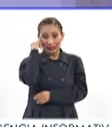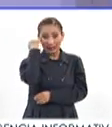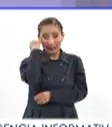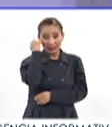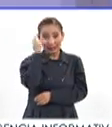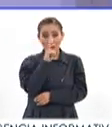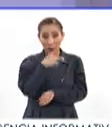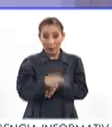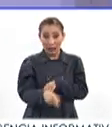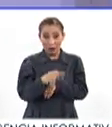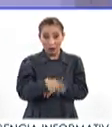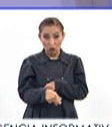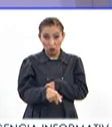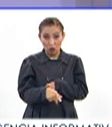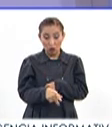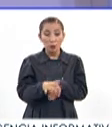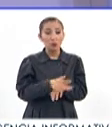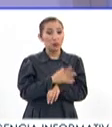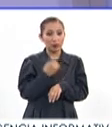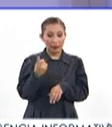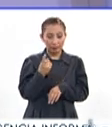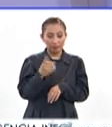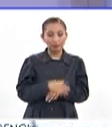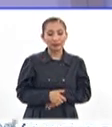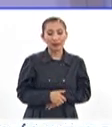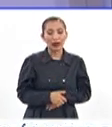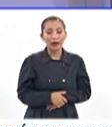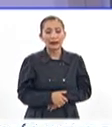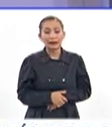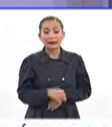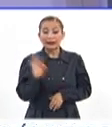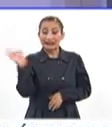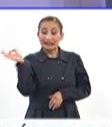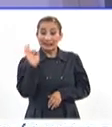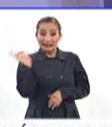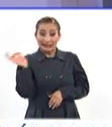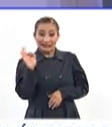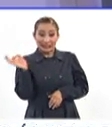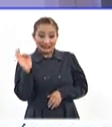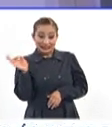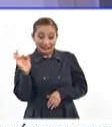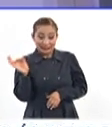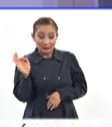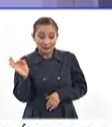son lenguas en riesgo, en tanto que no se